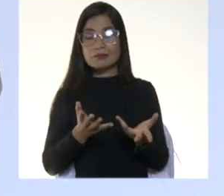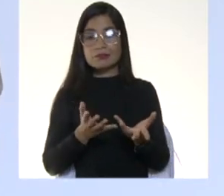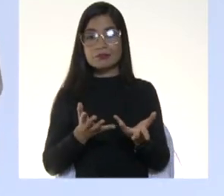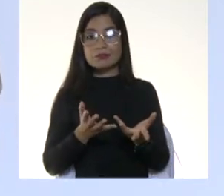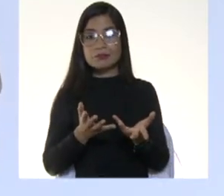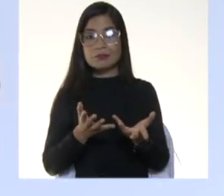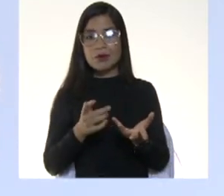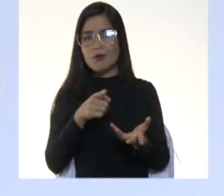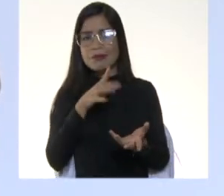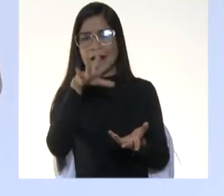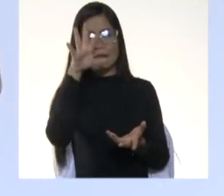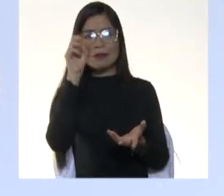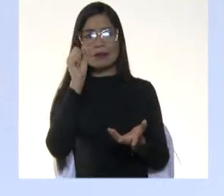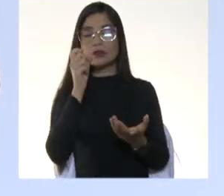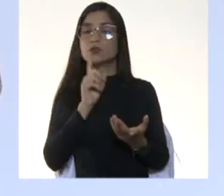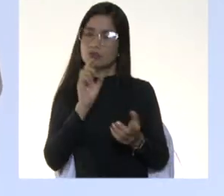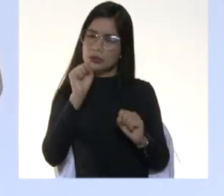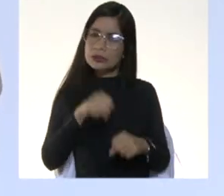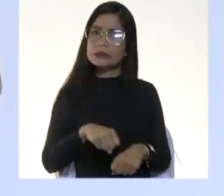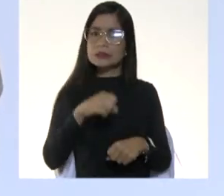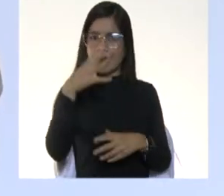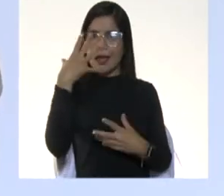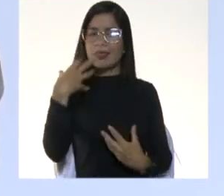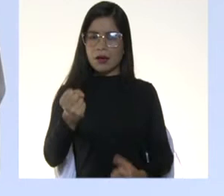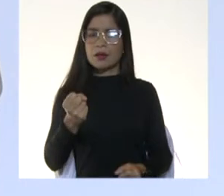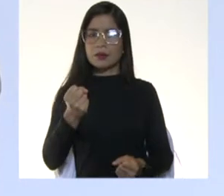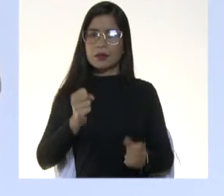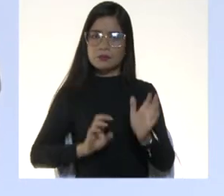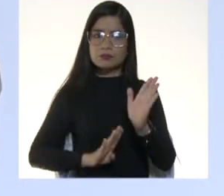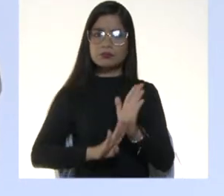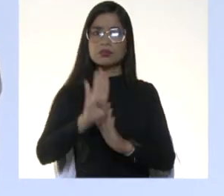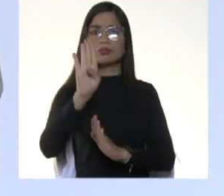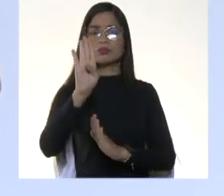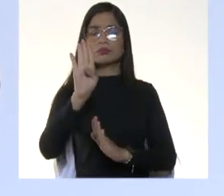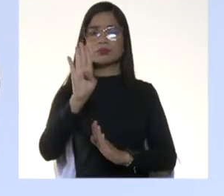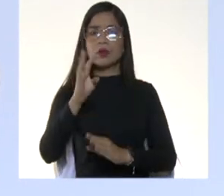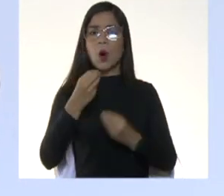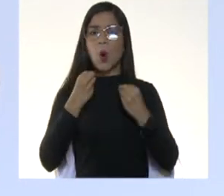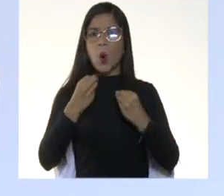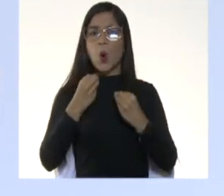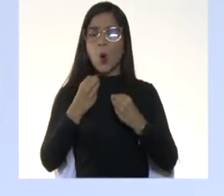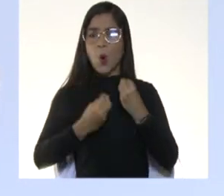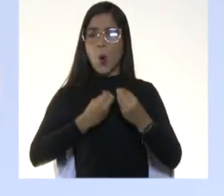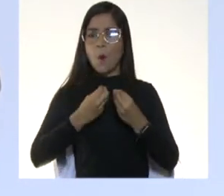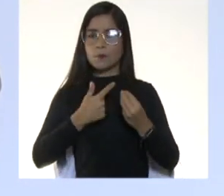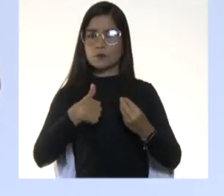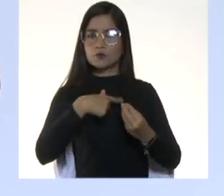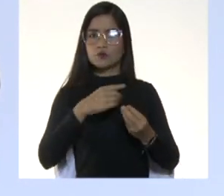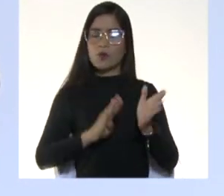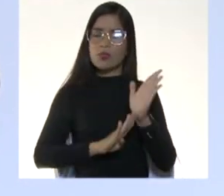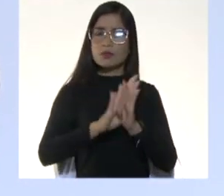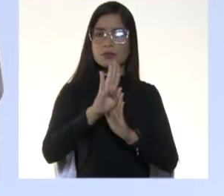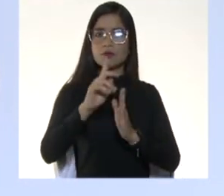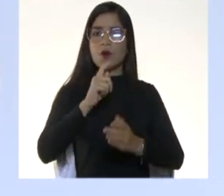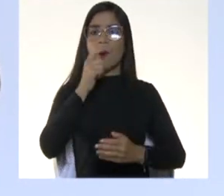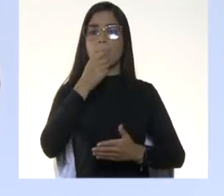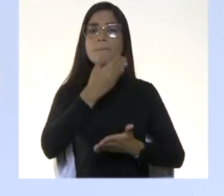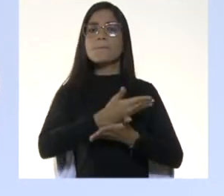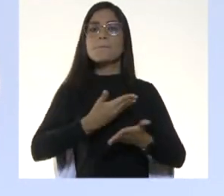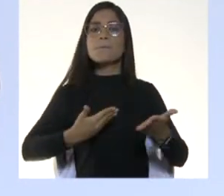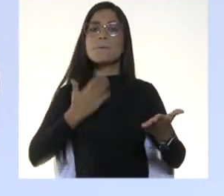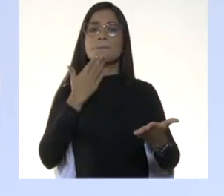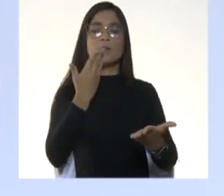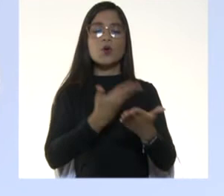hacia dónde vamos, entendemos cómo es la dinámica de integración y entendemos cómo nosotros vamos a desarrollar toda una propuesta como